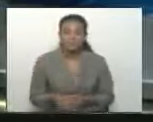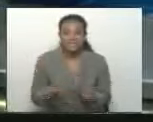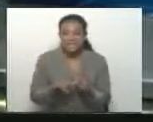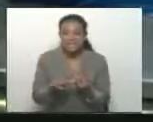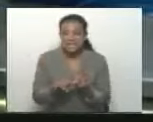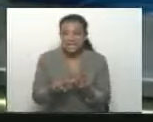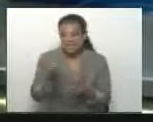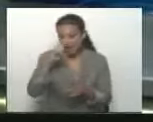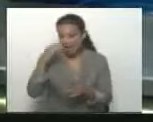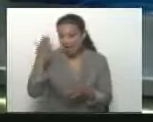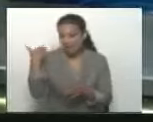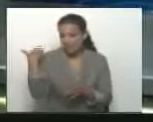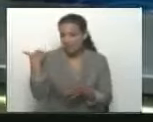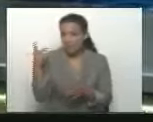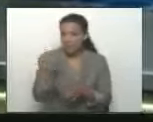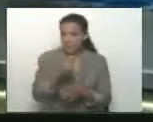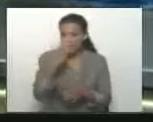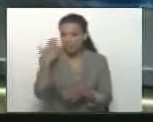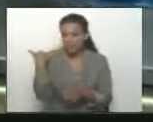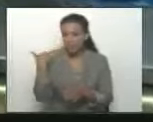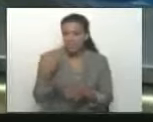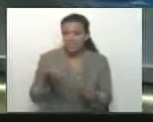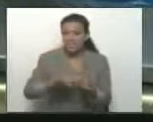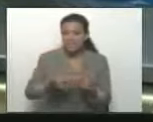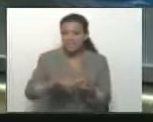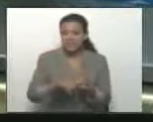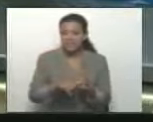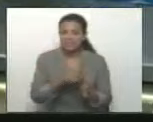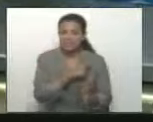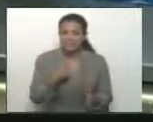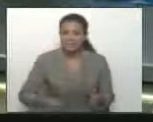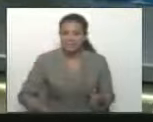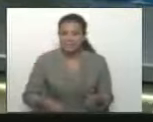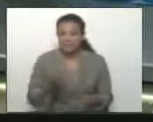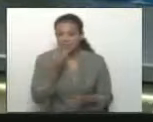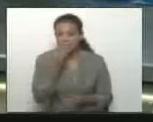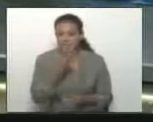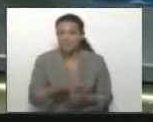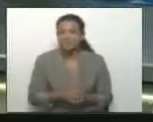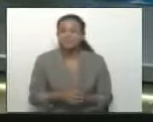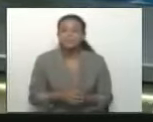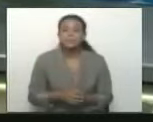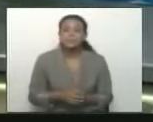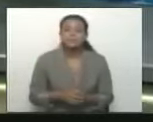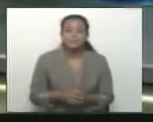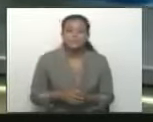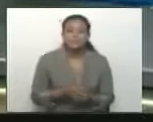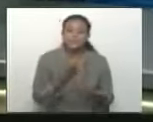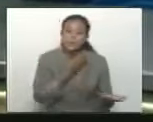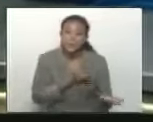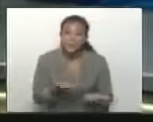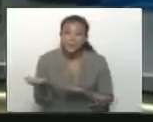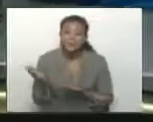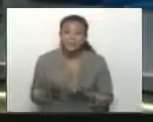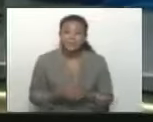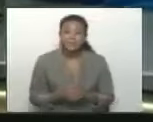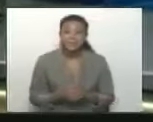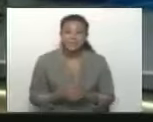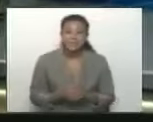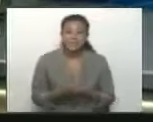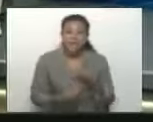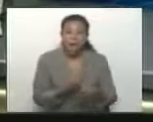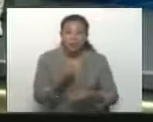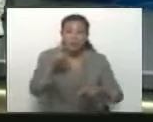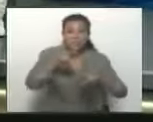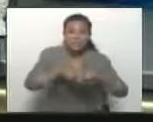recientemente Marcela Marcela Gómez y Antonio colina bueno bienvenido Qué hago yo me